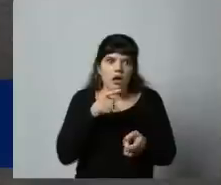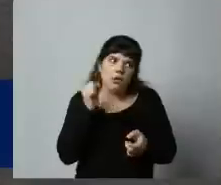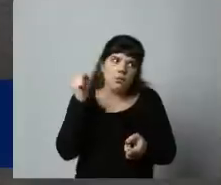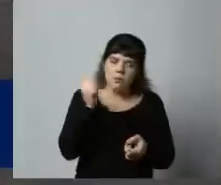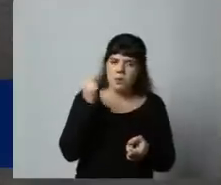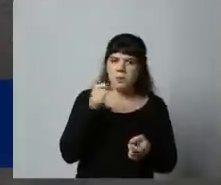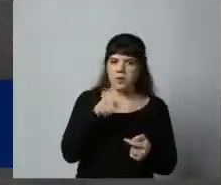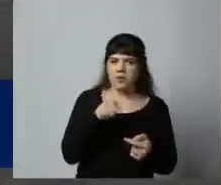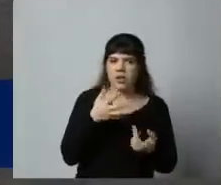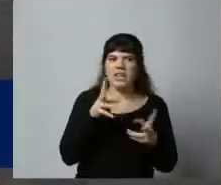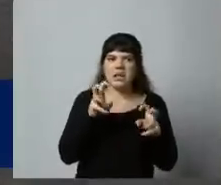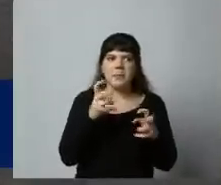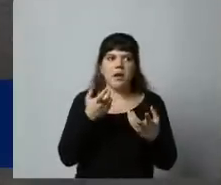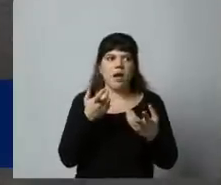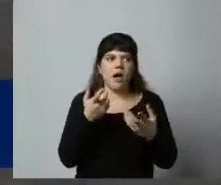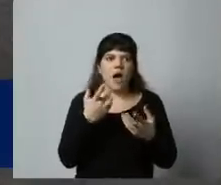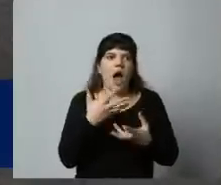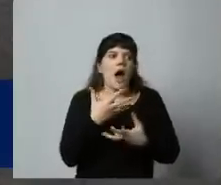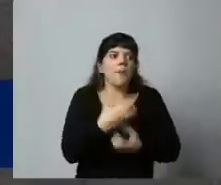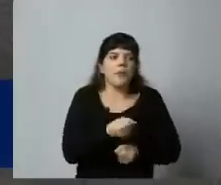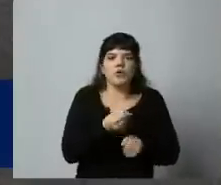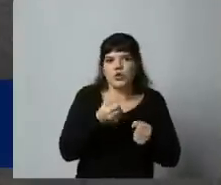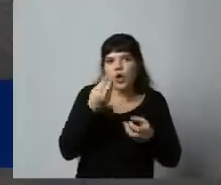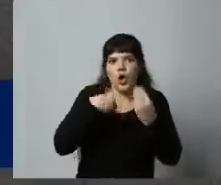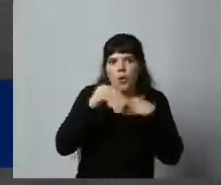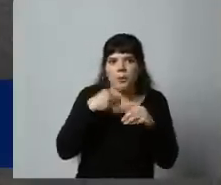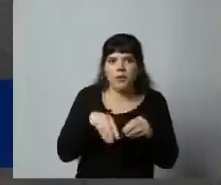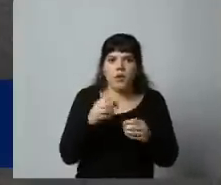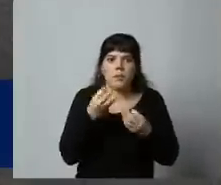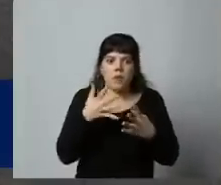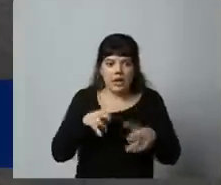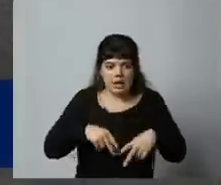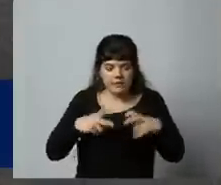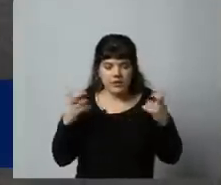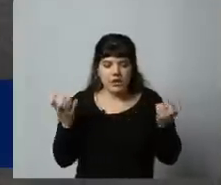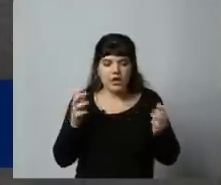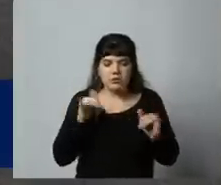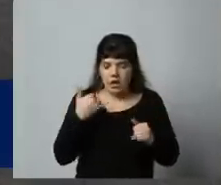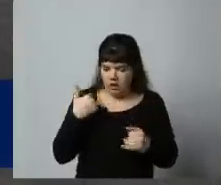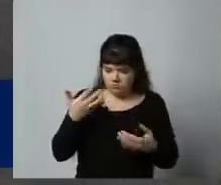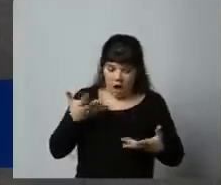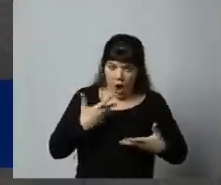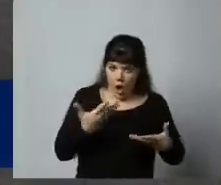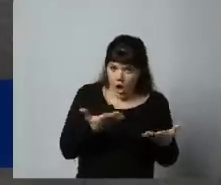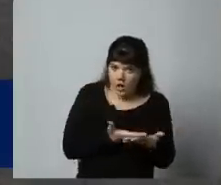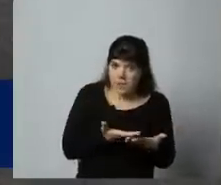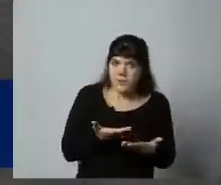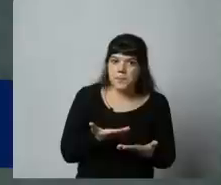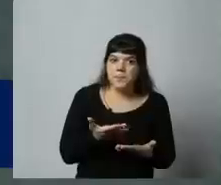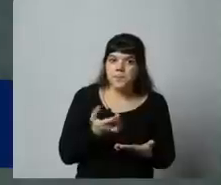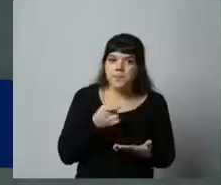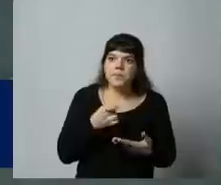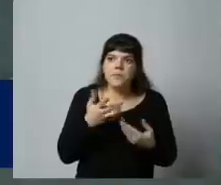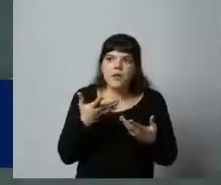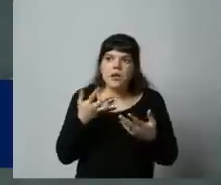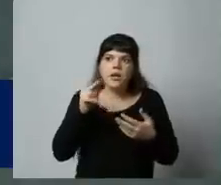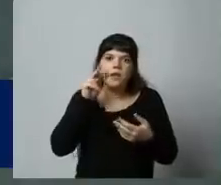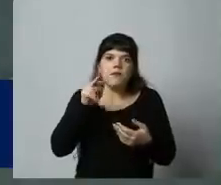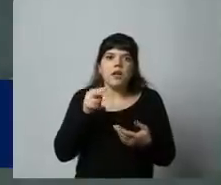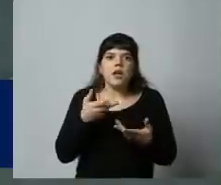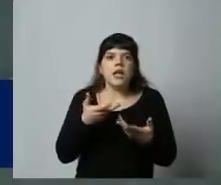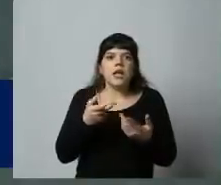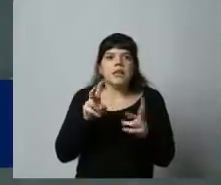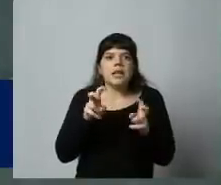interesante el aporte que hacen los comedores hay una investigación la tengo por acá que que refiere justamente a los